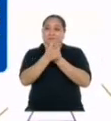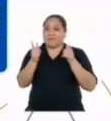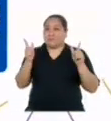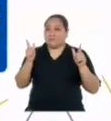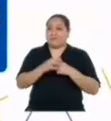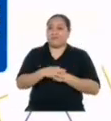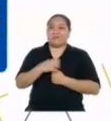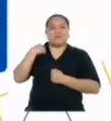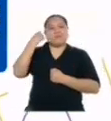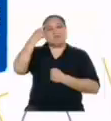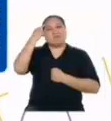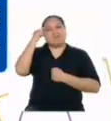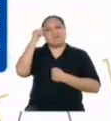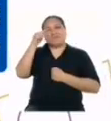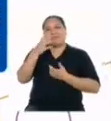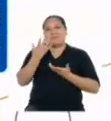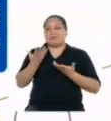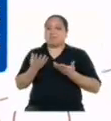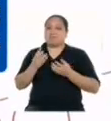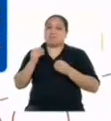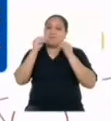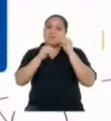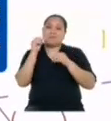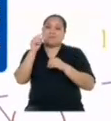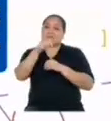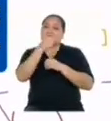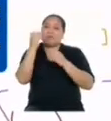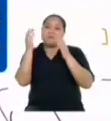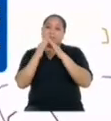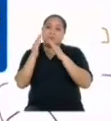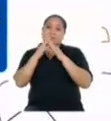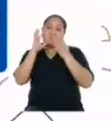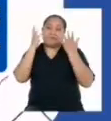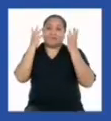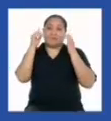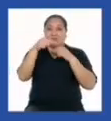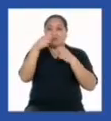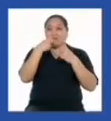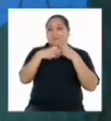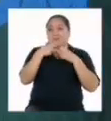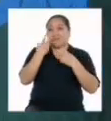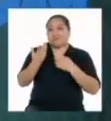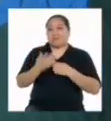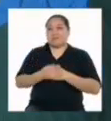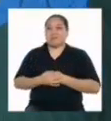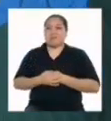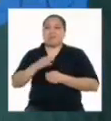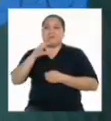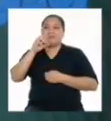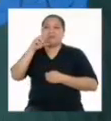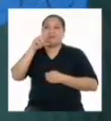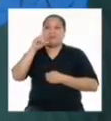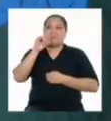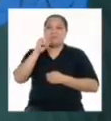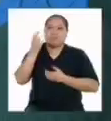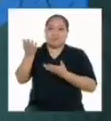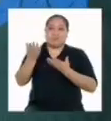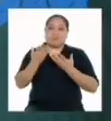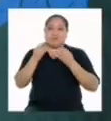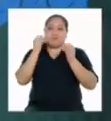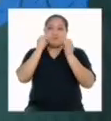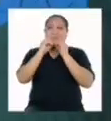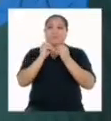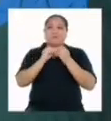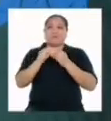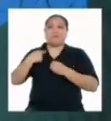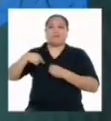libres. Creo que eso podría proponerse en otros hogares que tengan una situación similar. Carlos nos trajo la